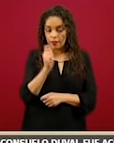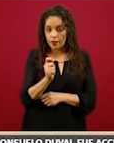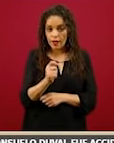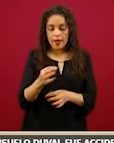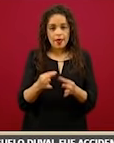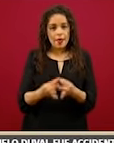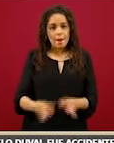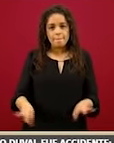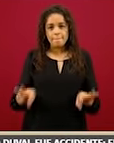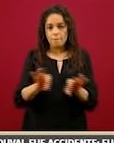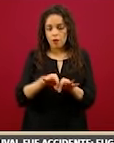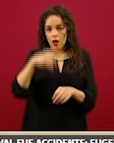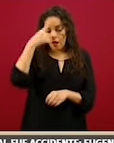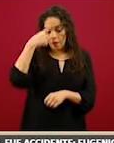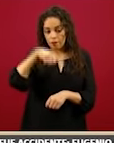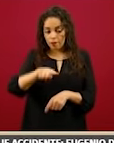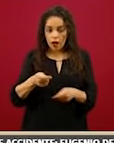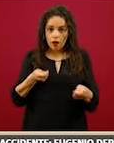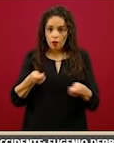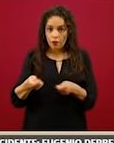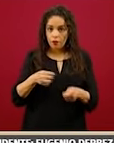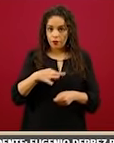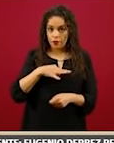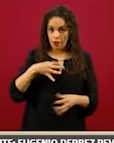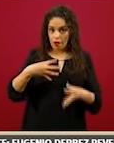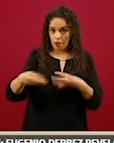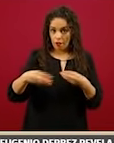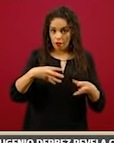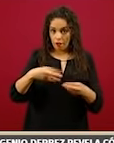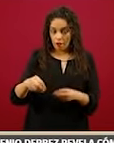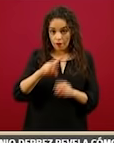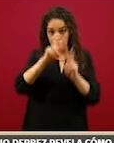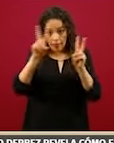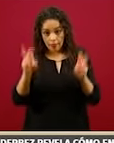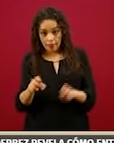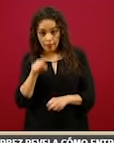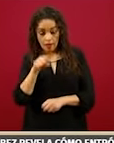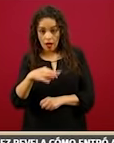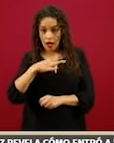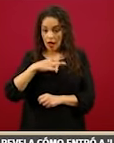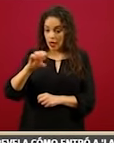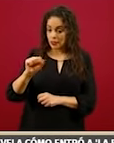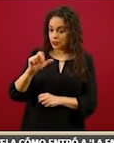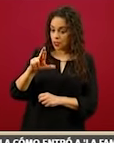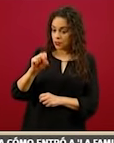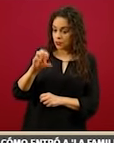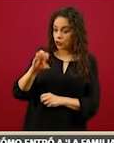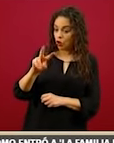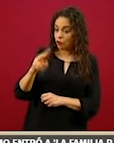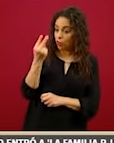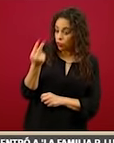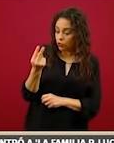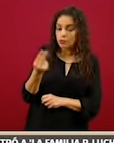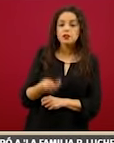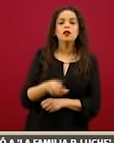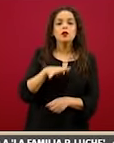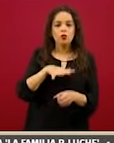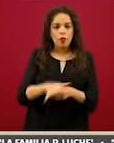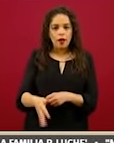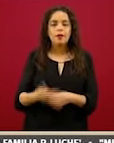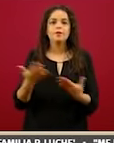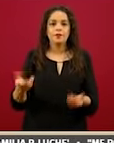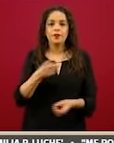de control de infección para SARS-CoV-2, que es higiene de manos. Nuevamente,